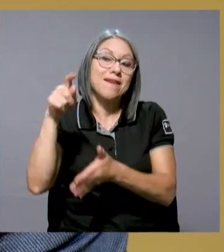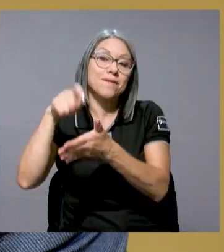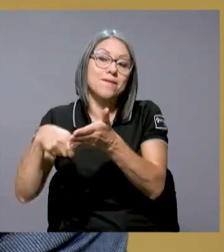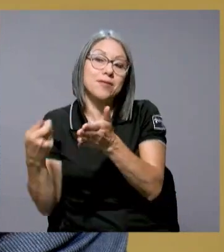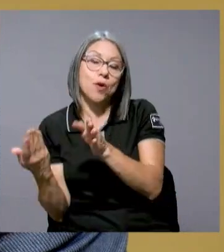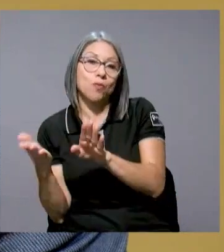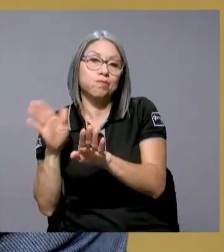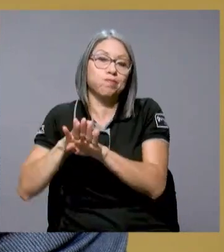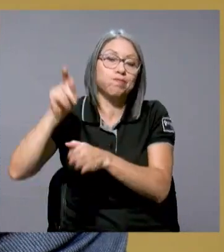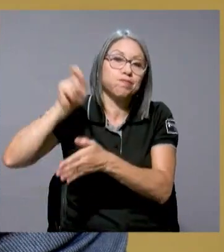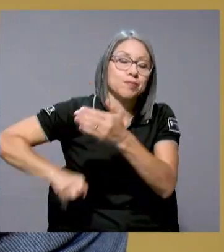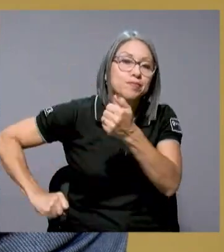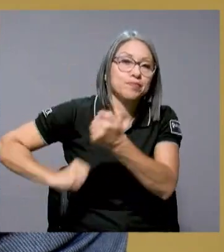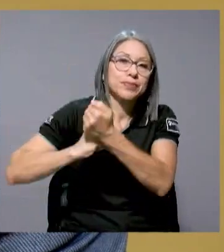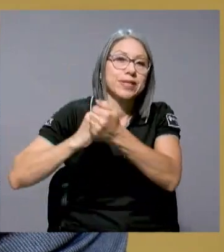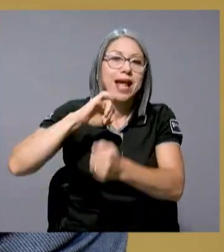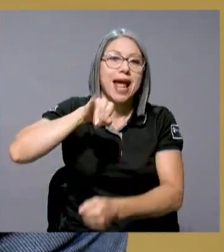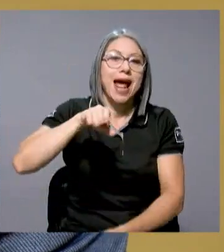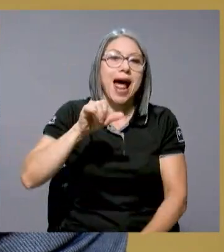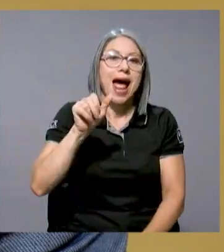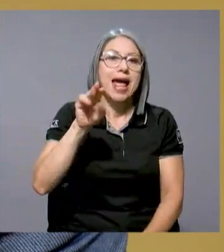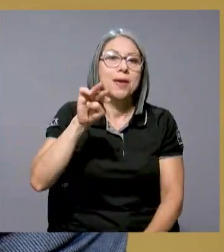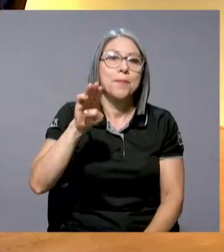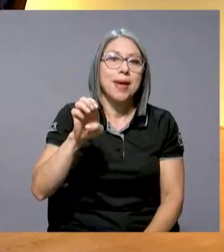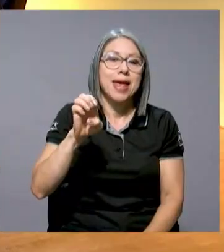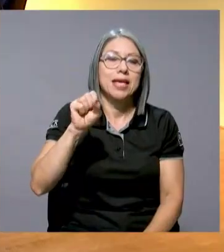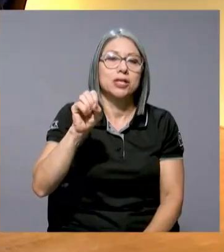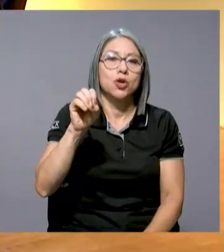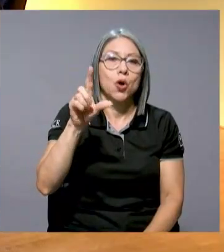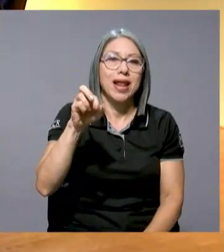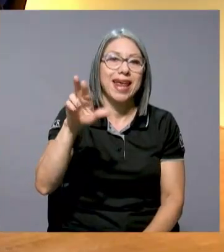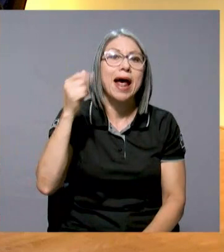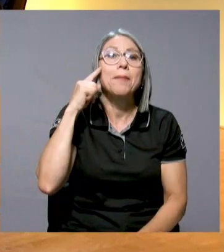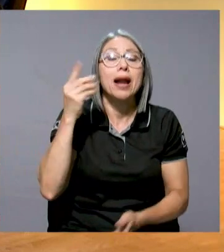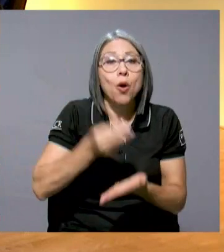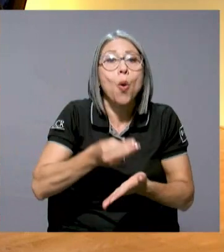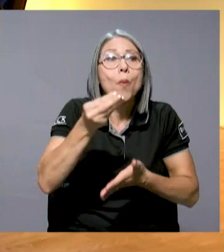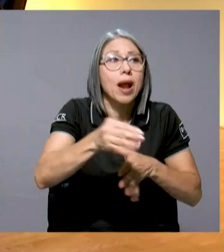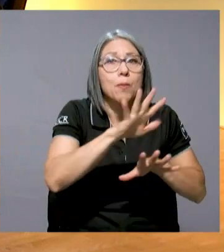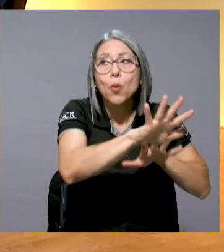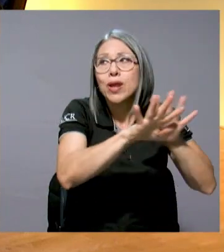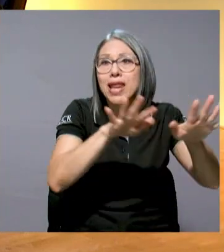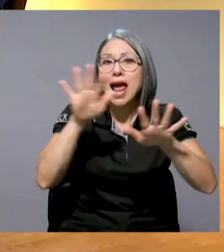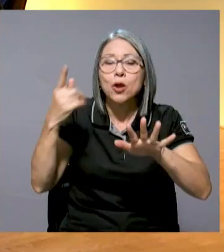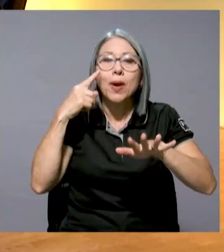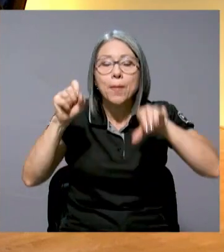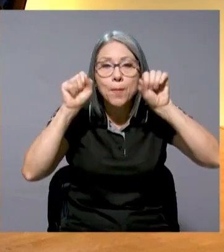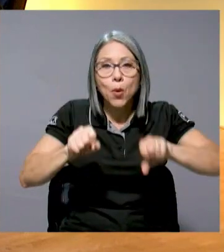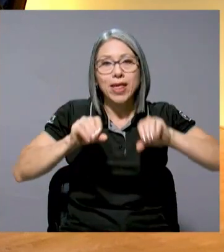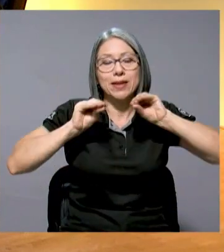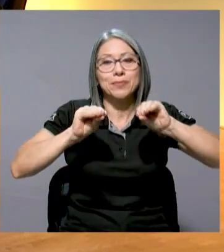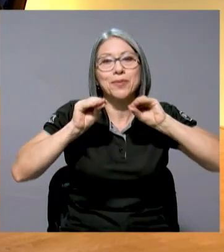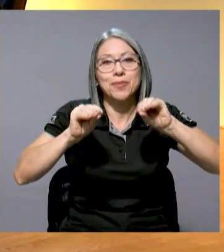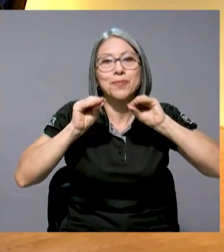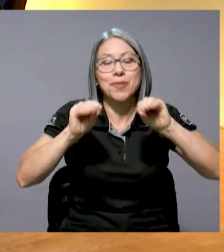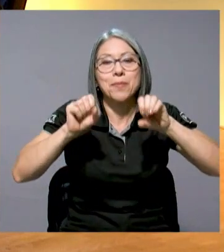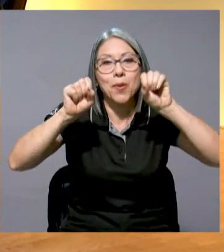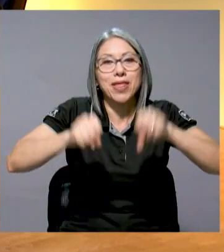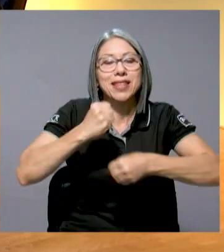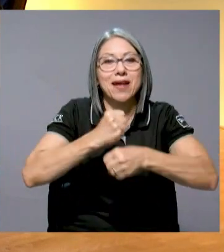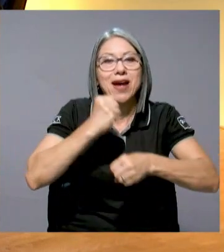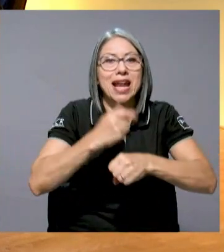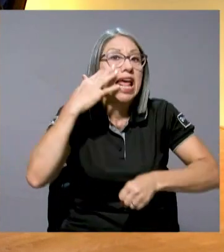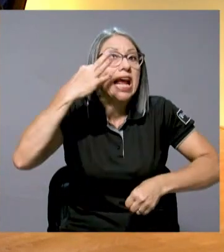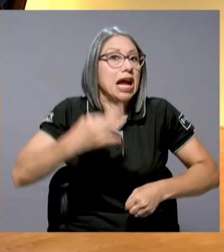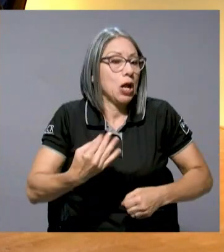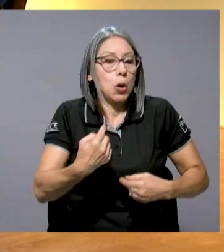Jaime Solera para poder comprar mobiliario para poder dar las clases y poder trabajar, ¿verdad? Creo que yo no estaría dispuesto a hacer eso en este momento,